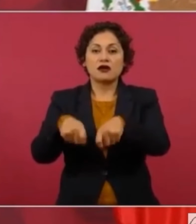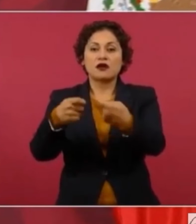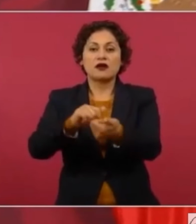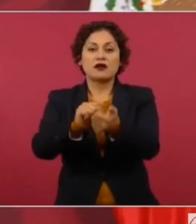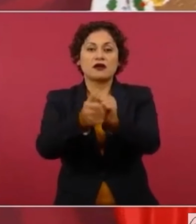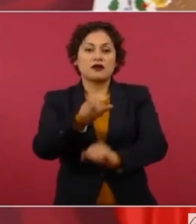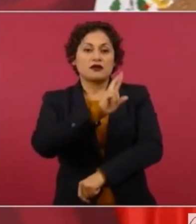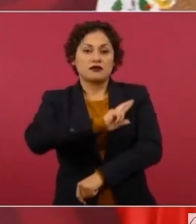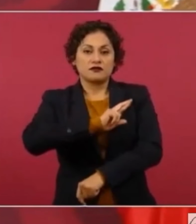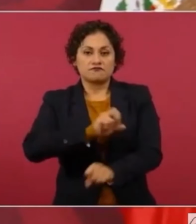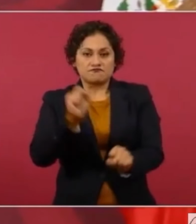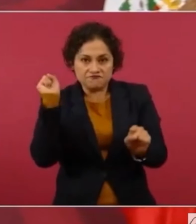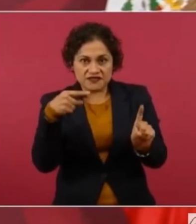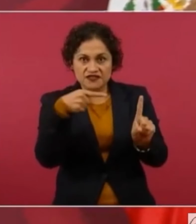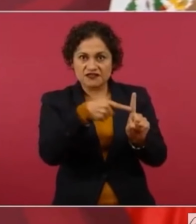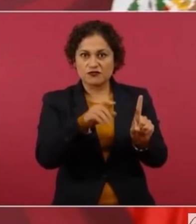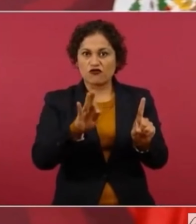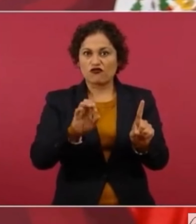fue el de Fobaproa,